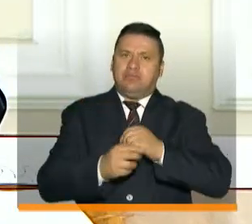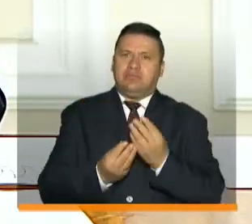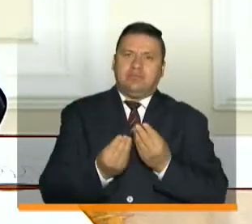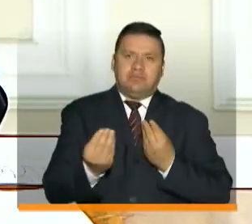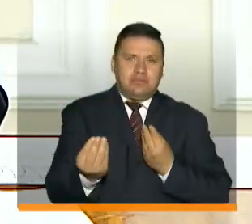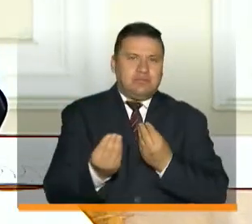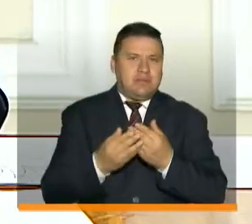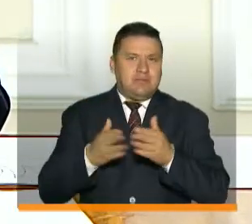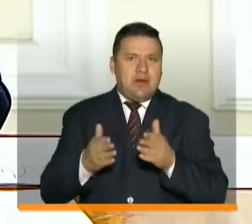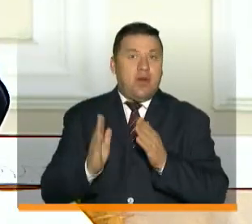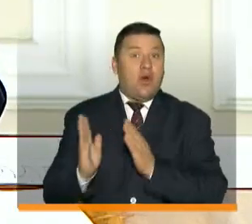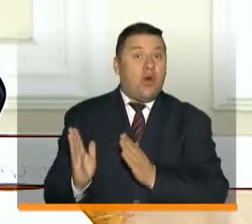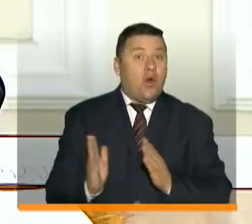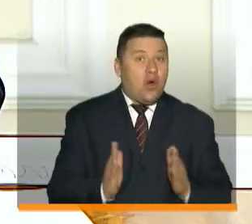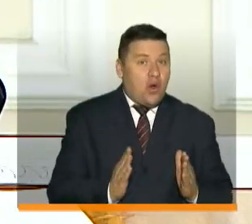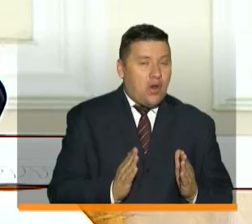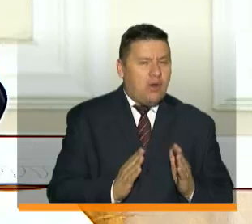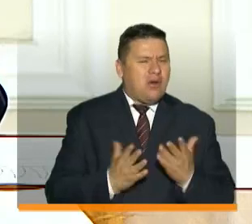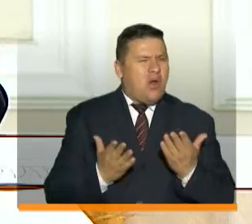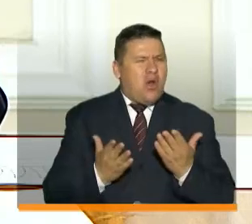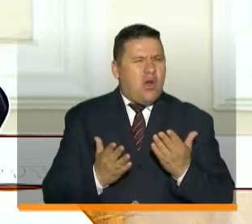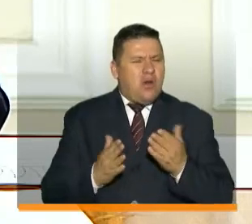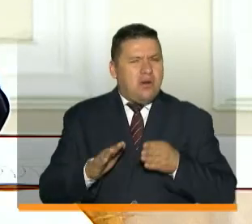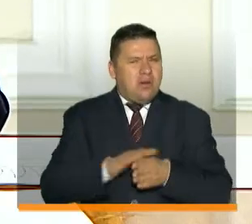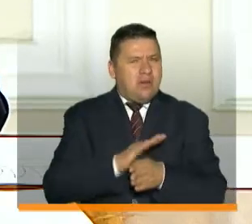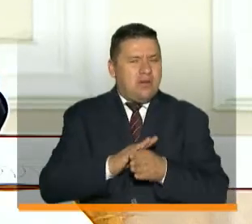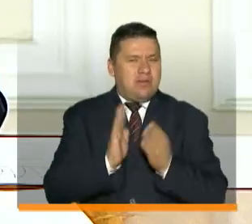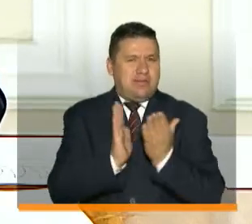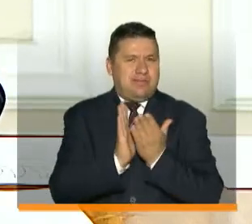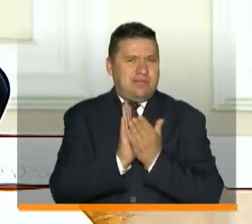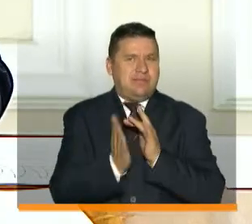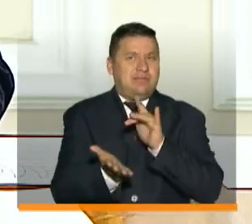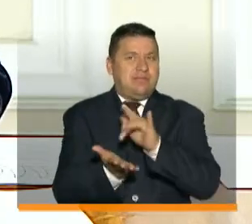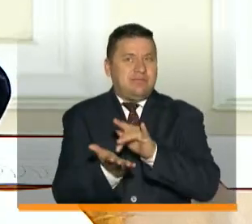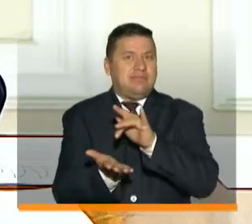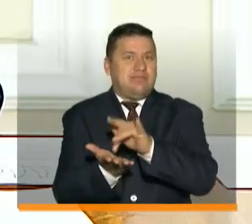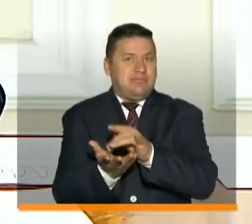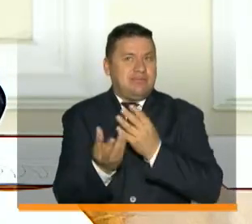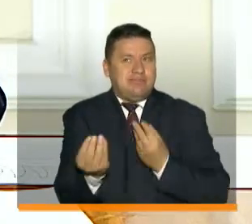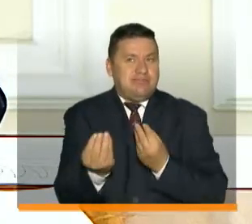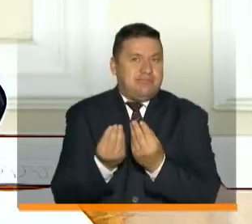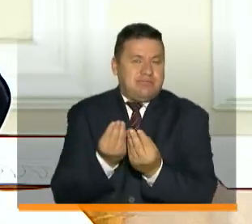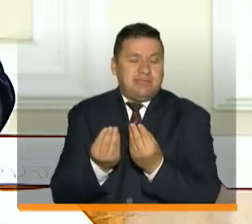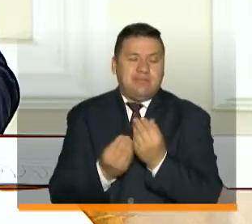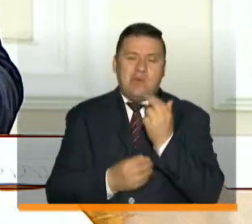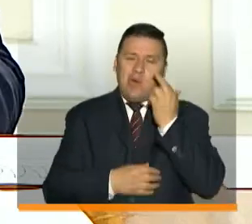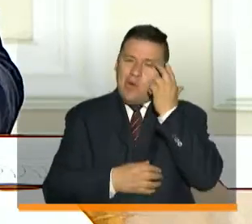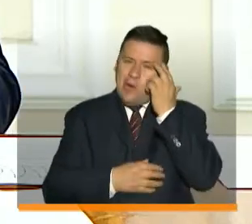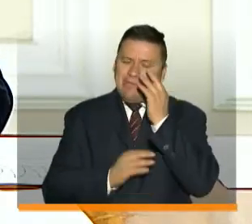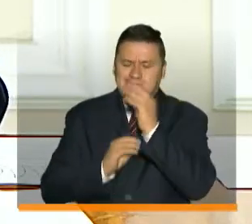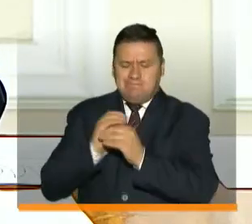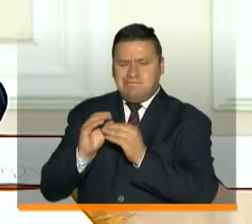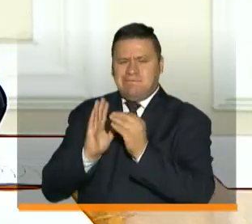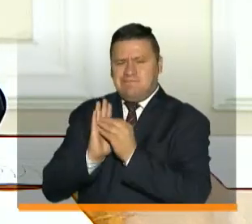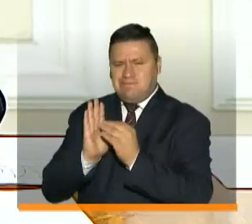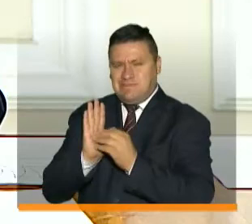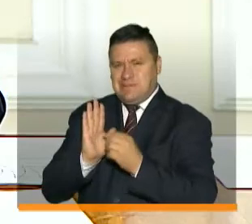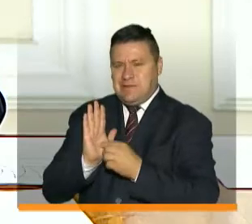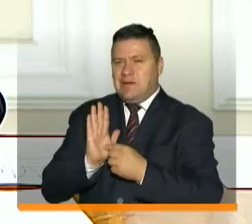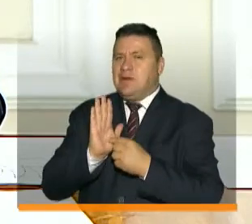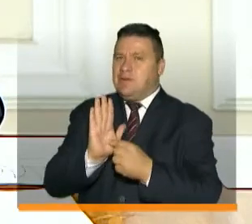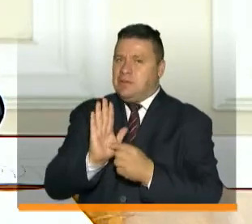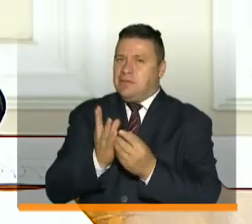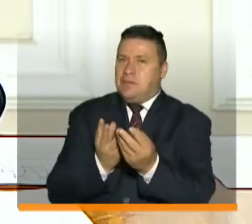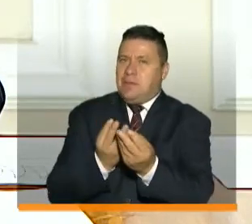gradual, paulatina, ordenada de la vida académica presencial, donde obviamente estamos trabajando bajo el modelo